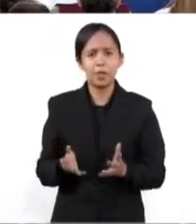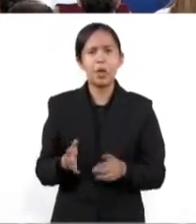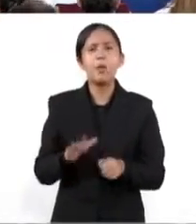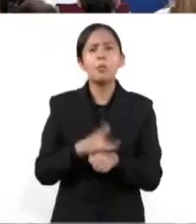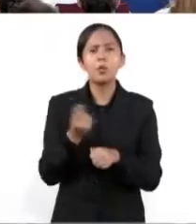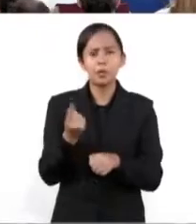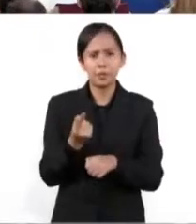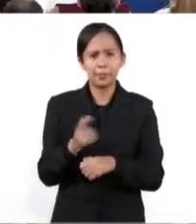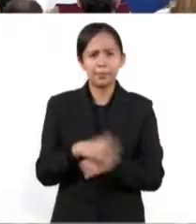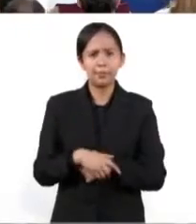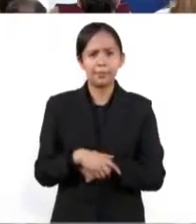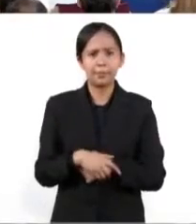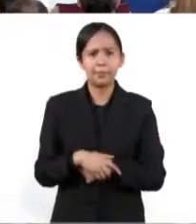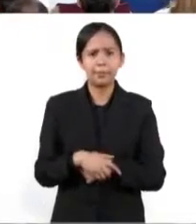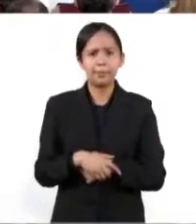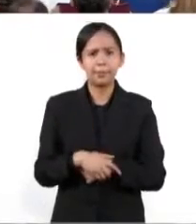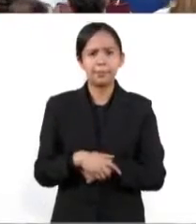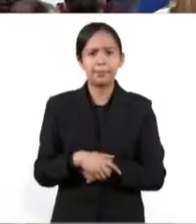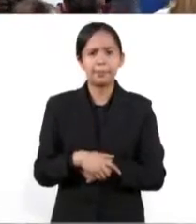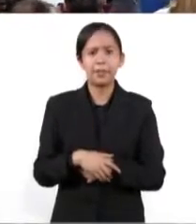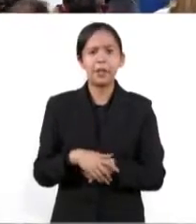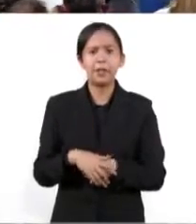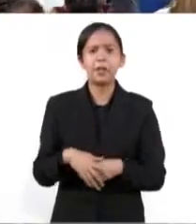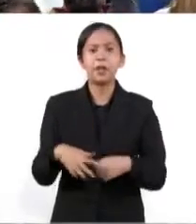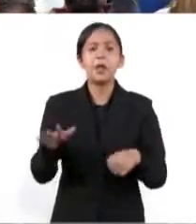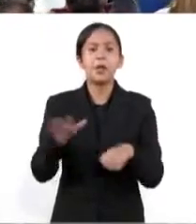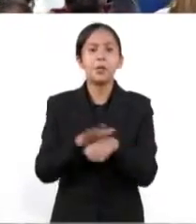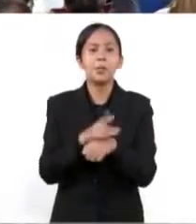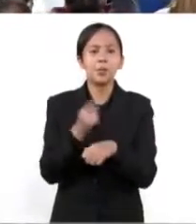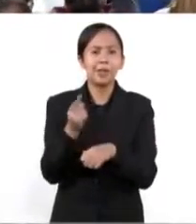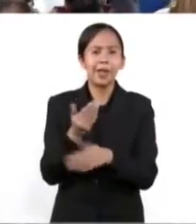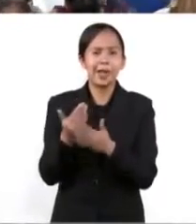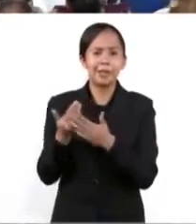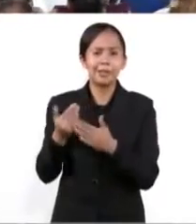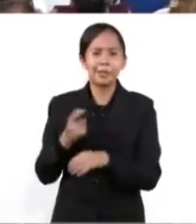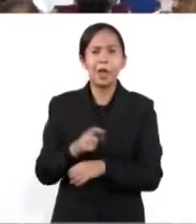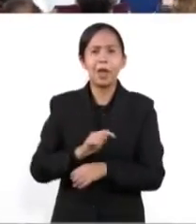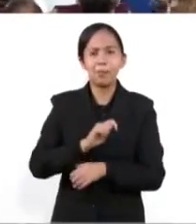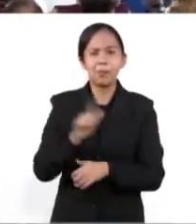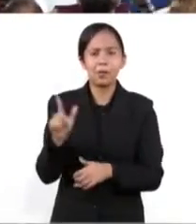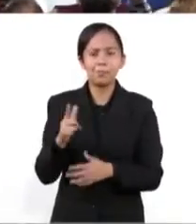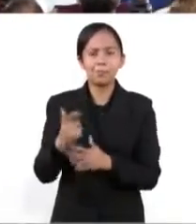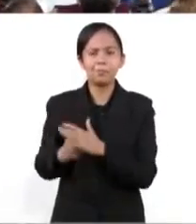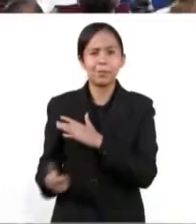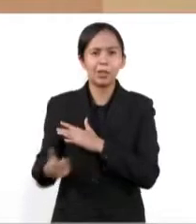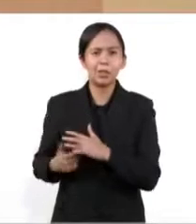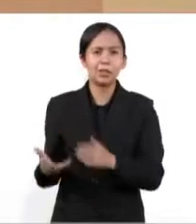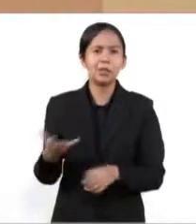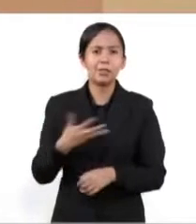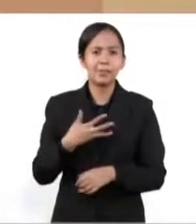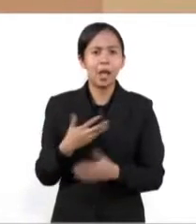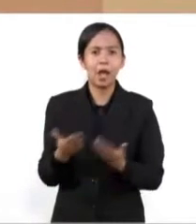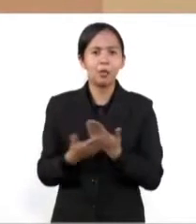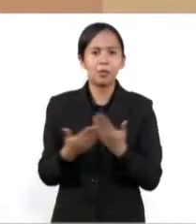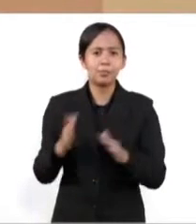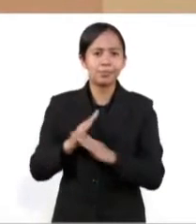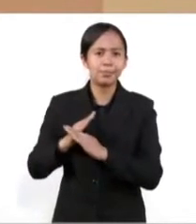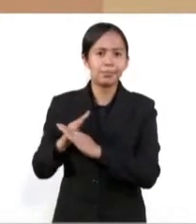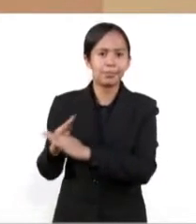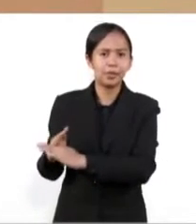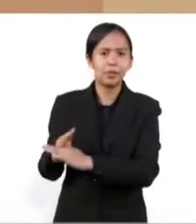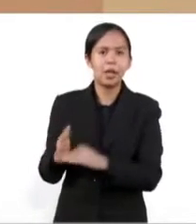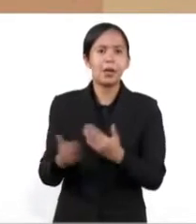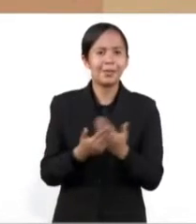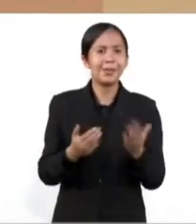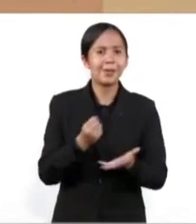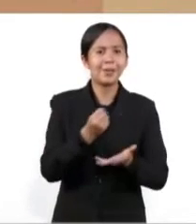por qué es? Porque antes había privilegios, había corrupción. Eso se acabó y ahora podemos dar mi